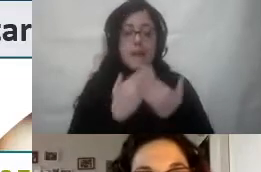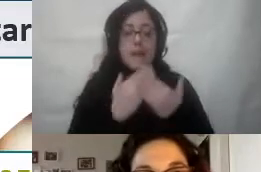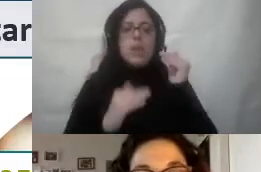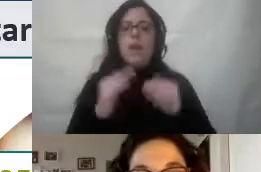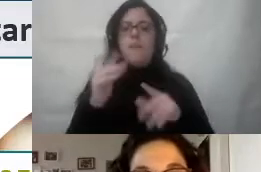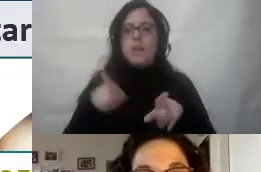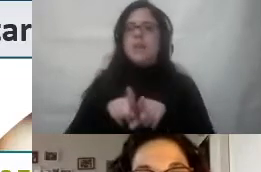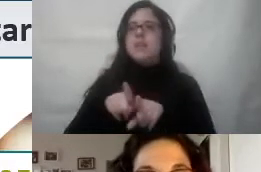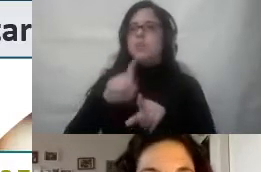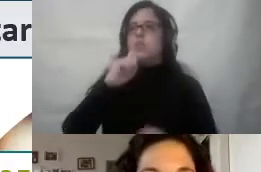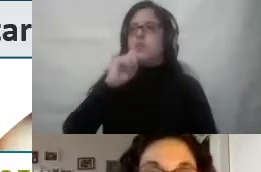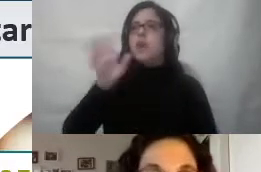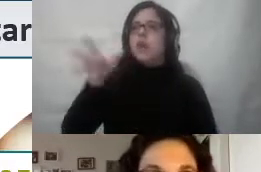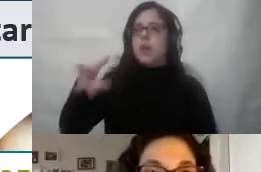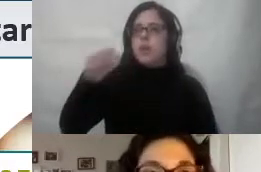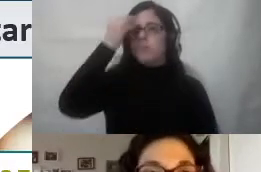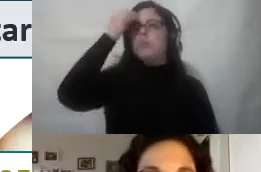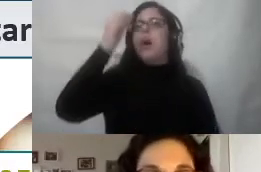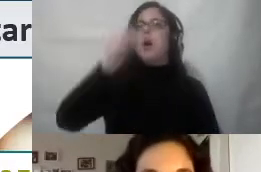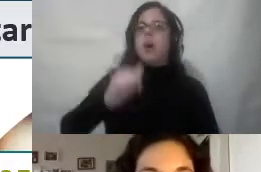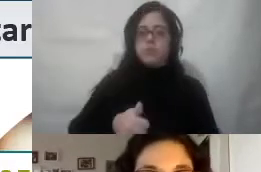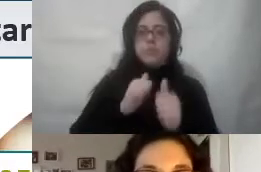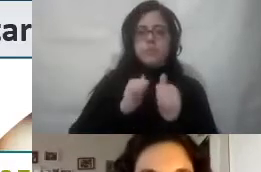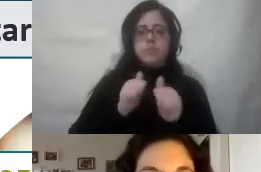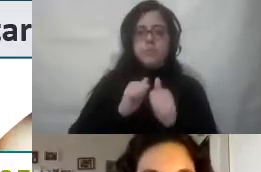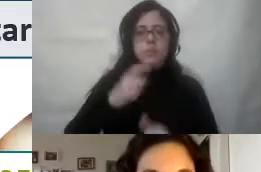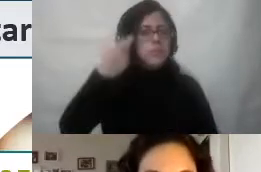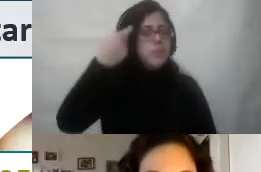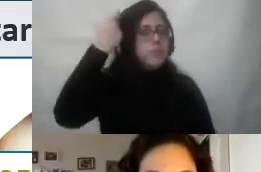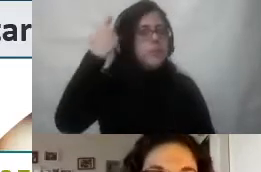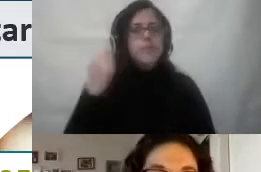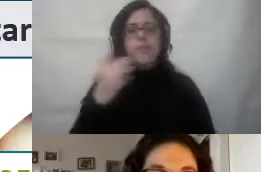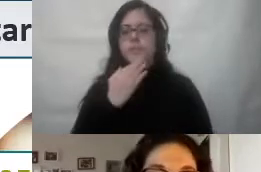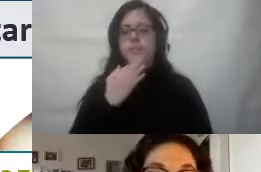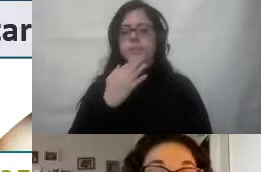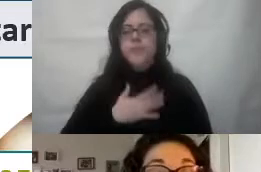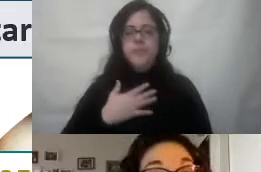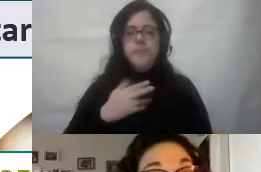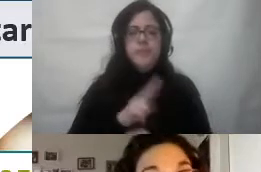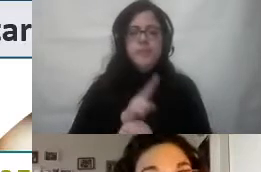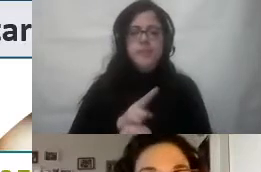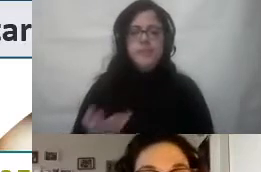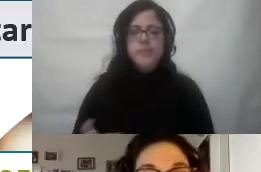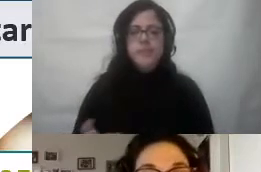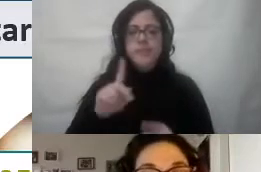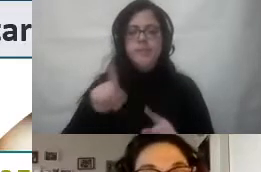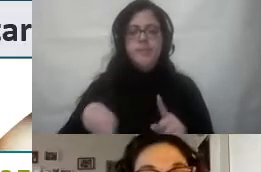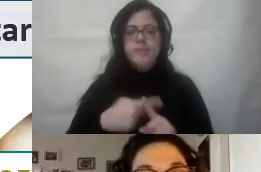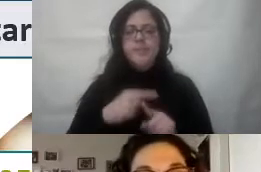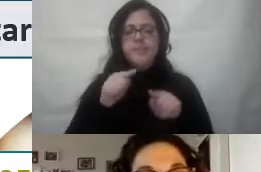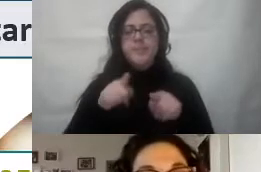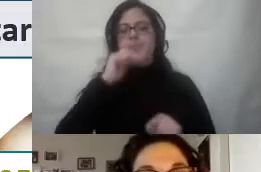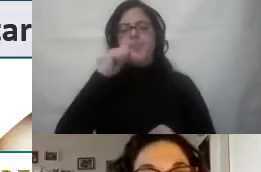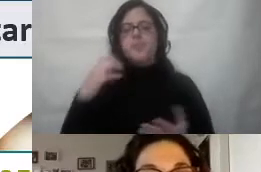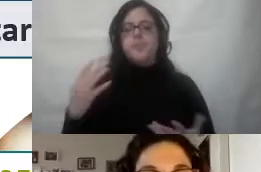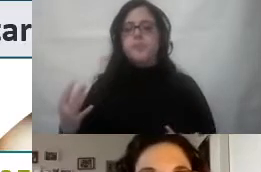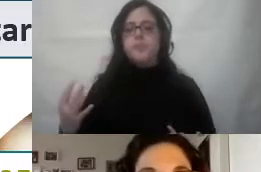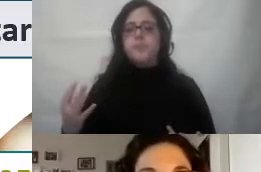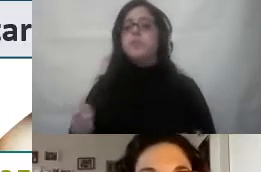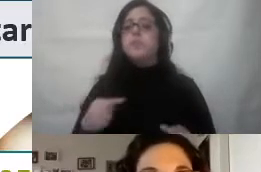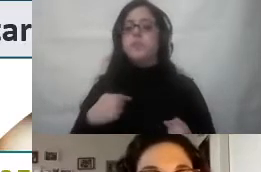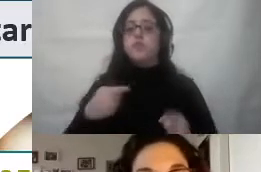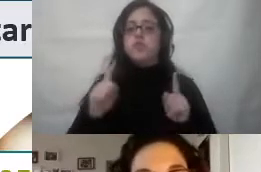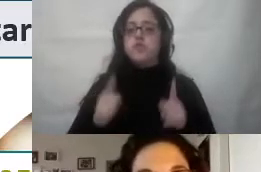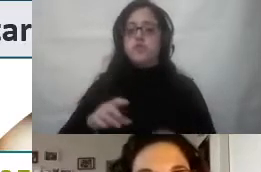lógica de desafío cognitivo, incluso para mí misma como profesora, ¿ya? Y además que implica que yo tengo que